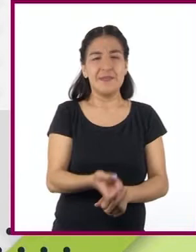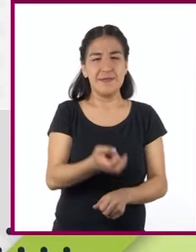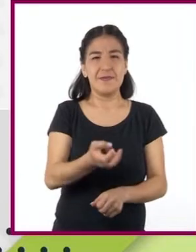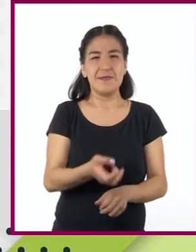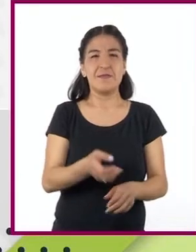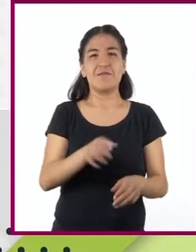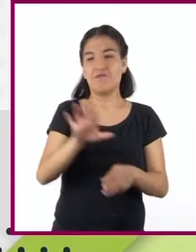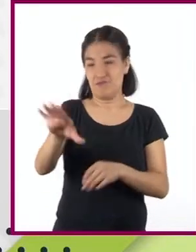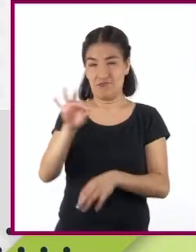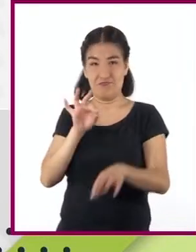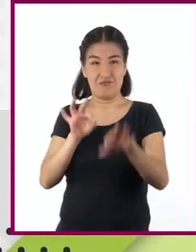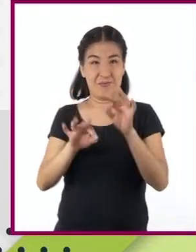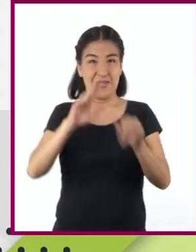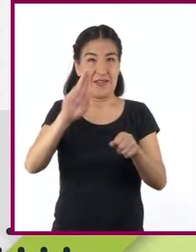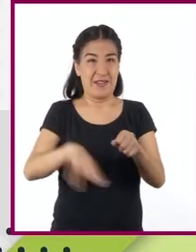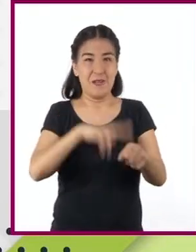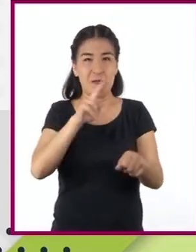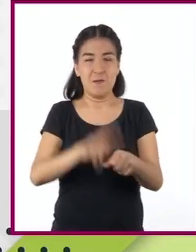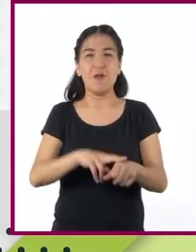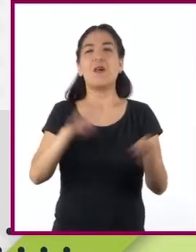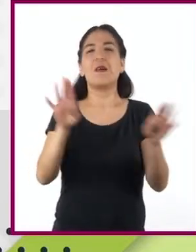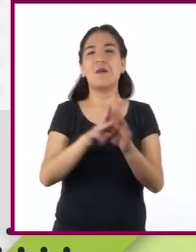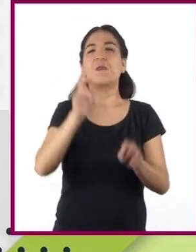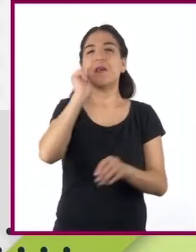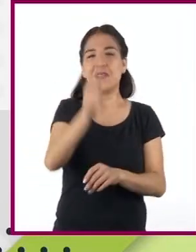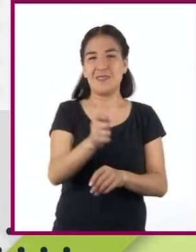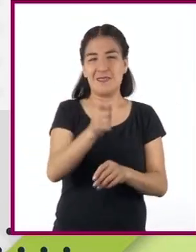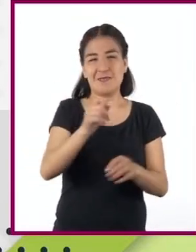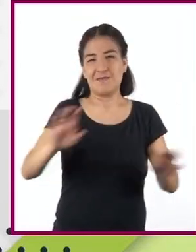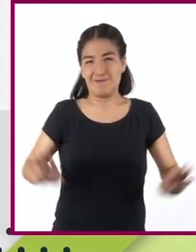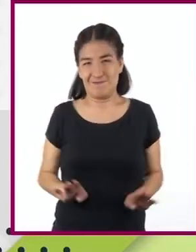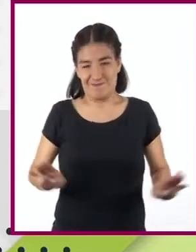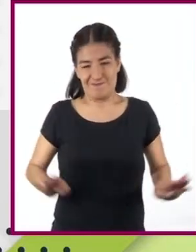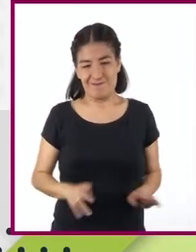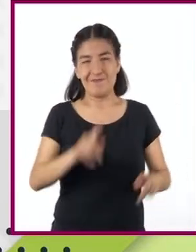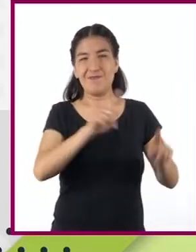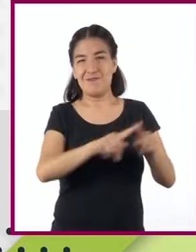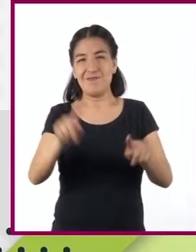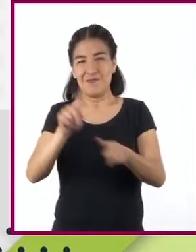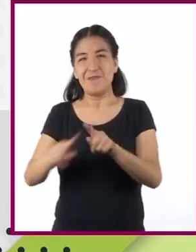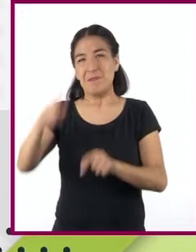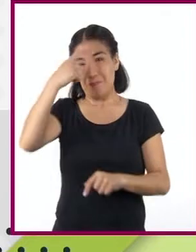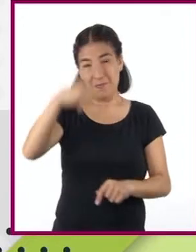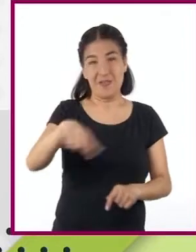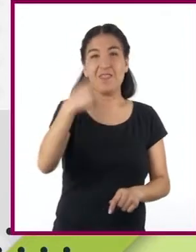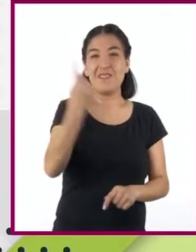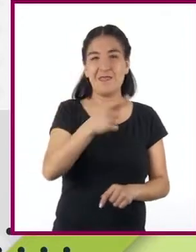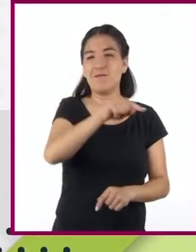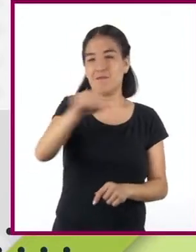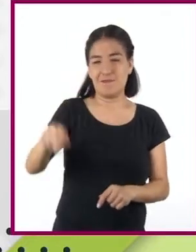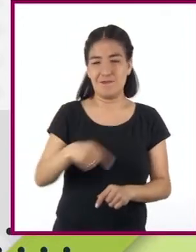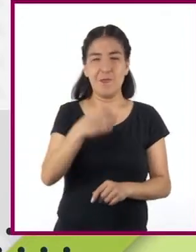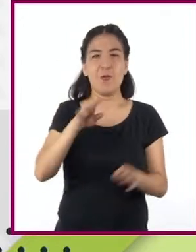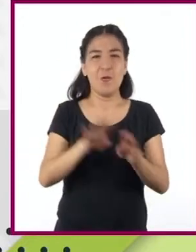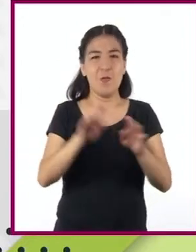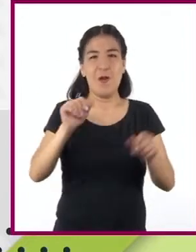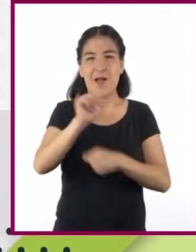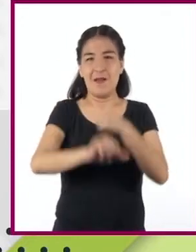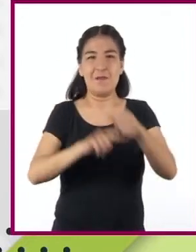por selección natural, predominan algunas de estas características para que los organismos puedan